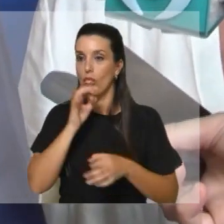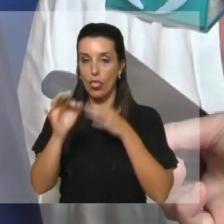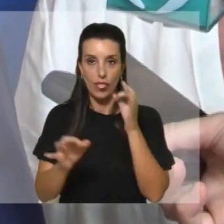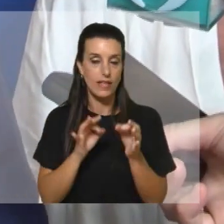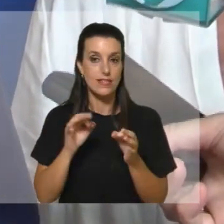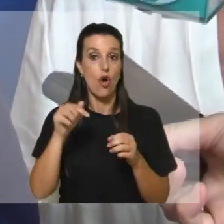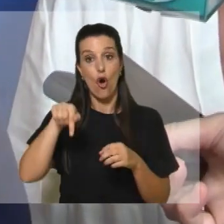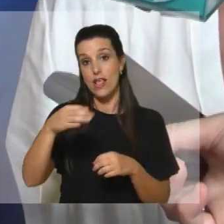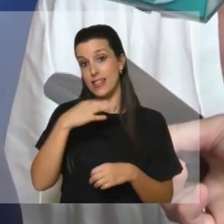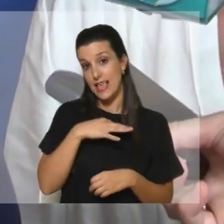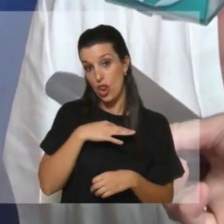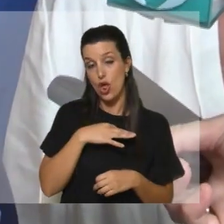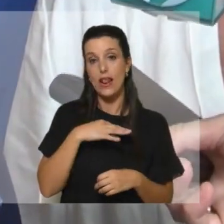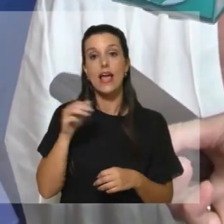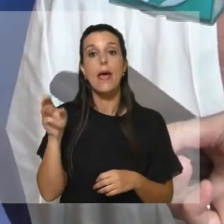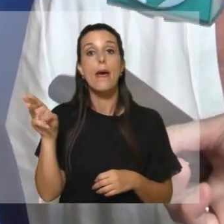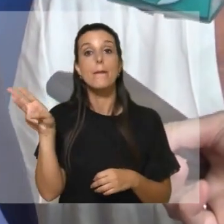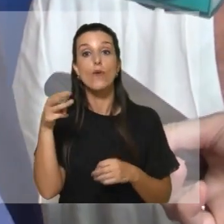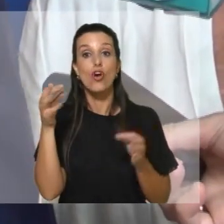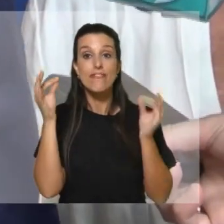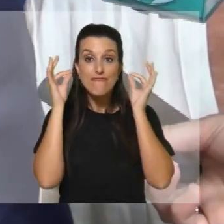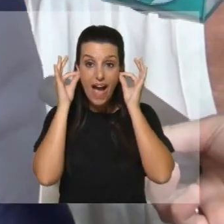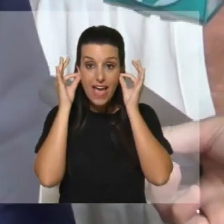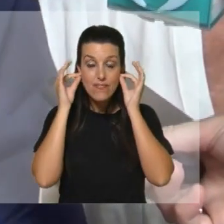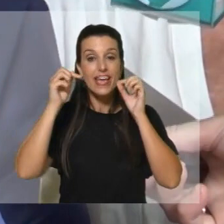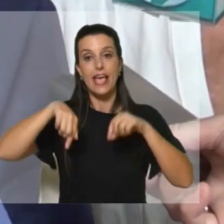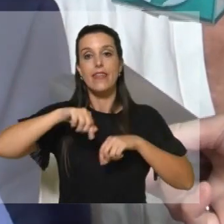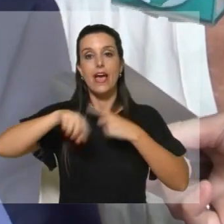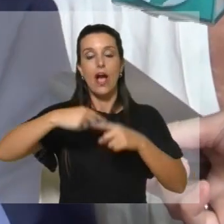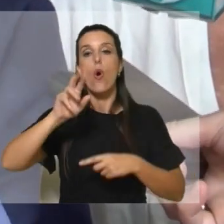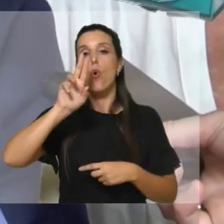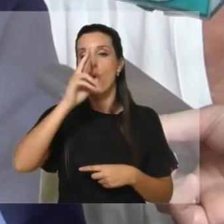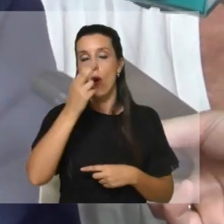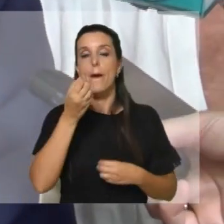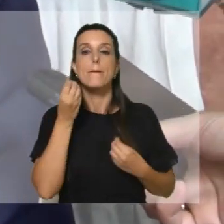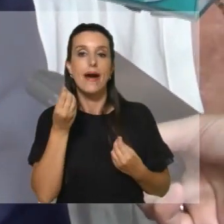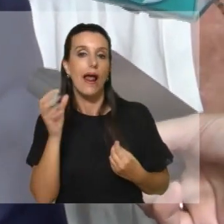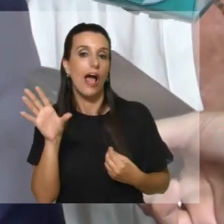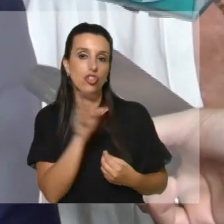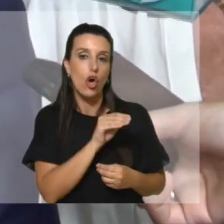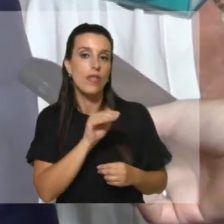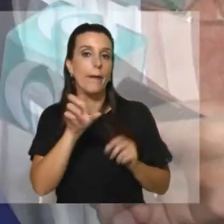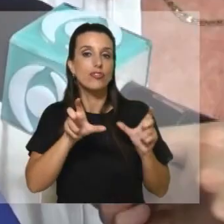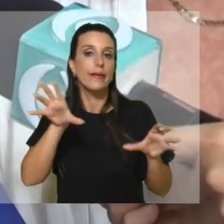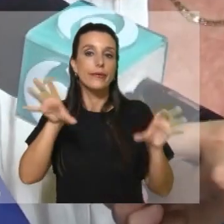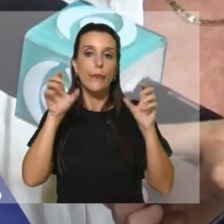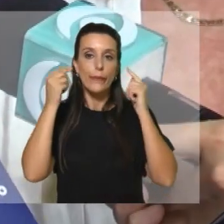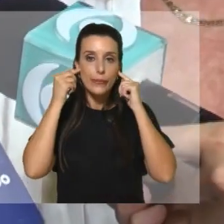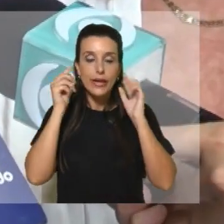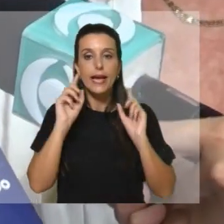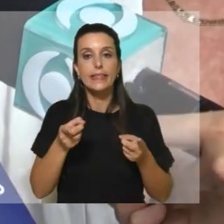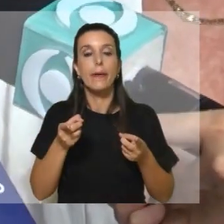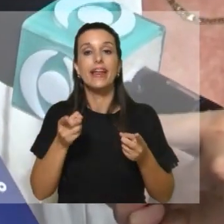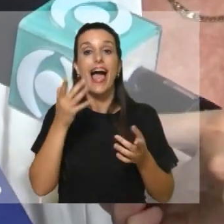transmitieron hoy que Spotify va a seguir operando en Uruguay para beneficio de de todos los que somos muchos usuarios con respecto al tema de